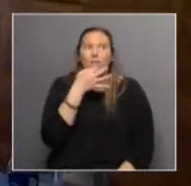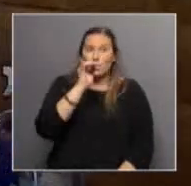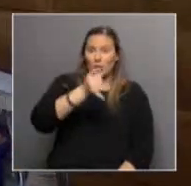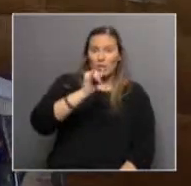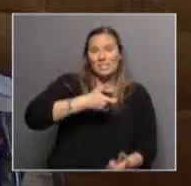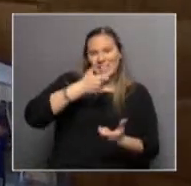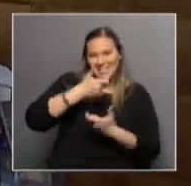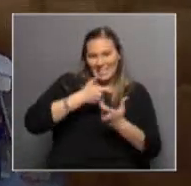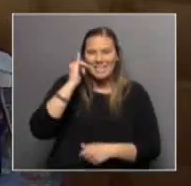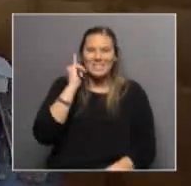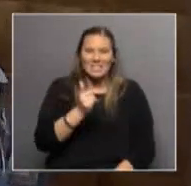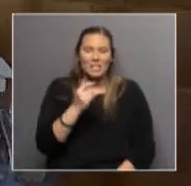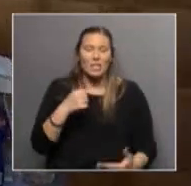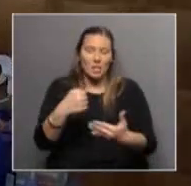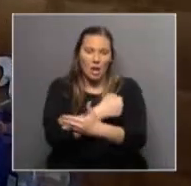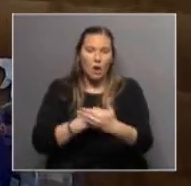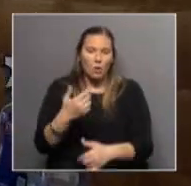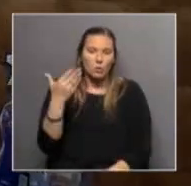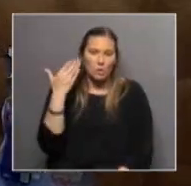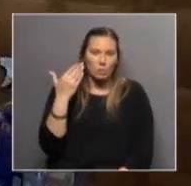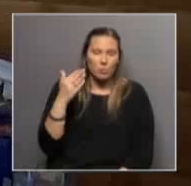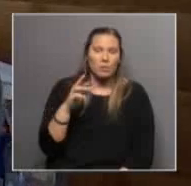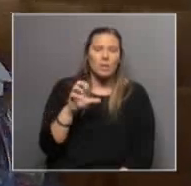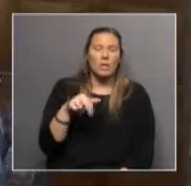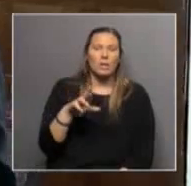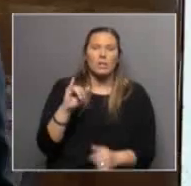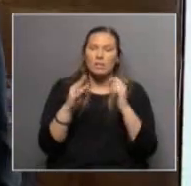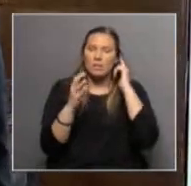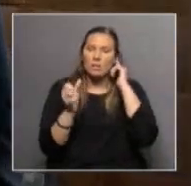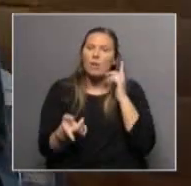se ríen dando fe. Desde la olla popular, Enrique Chancón, en Malvin Norte, volvemos a estudios.